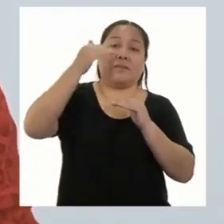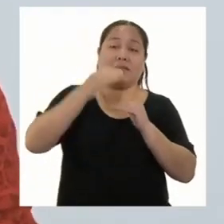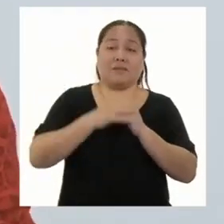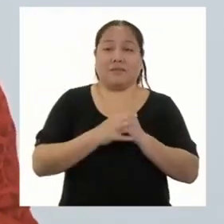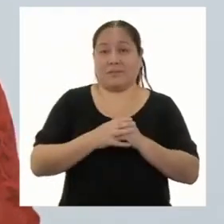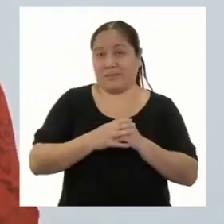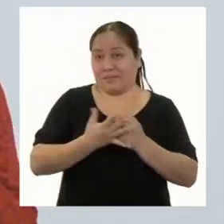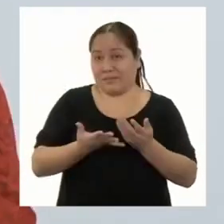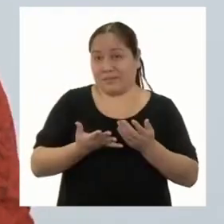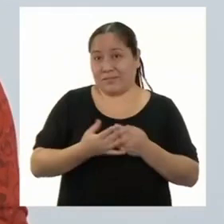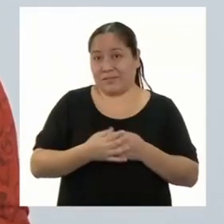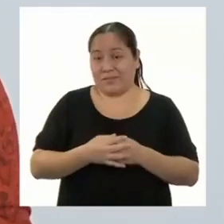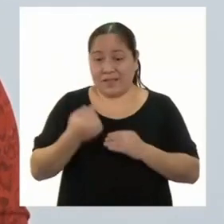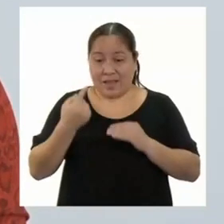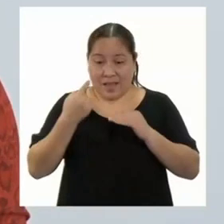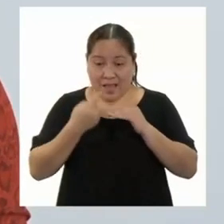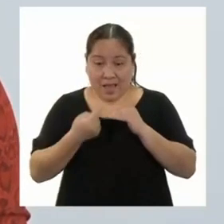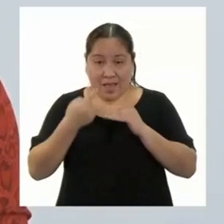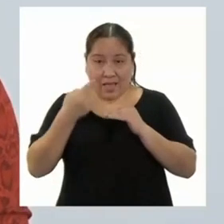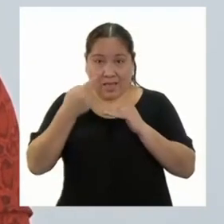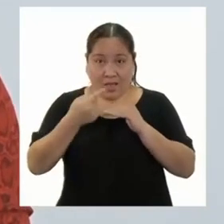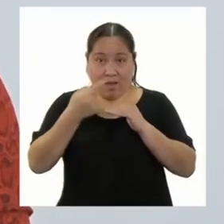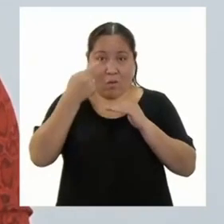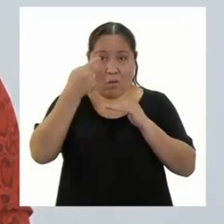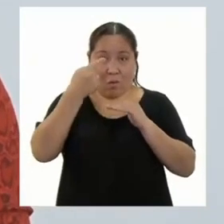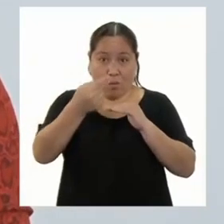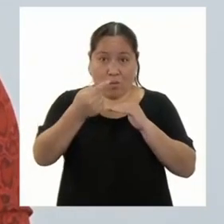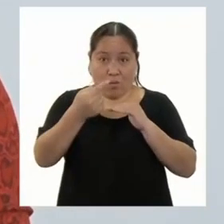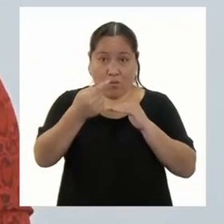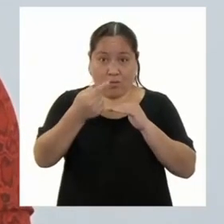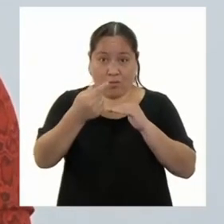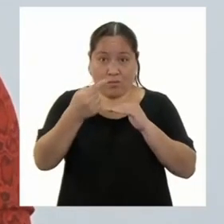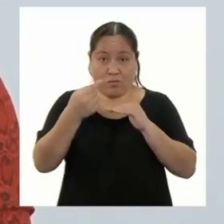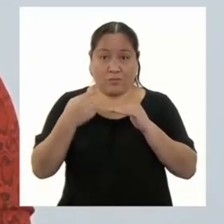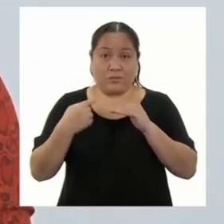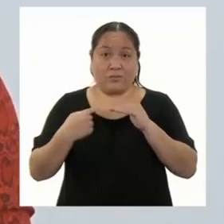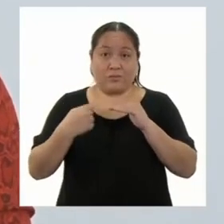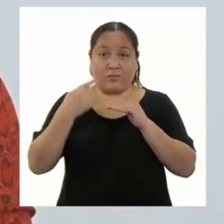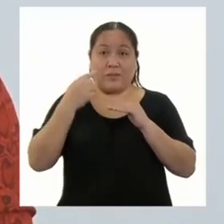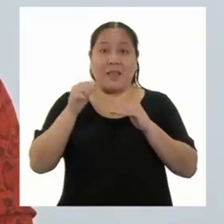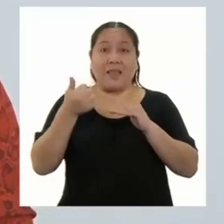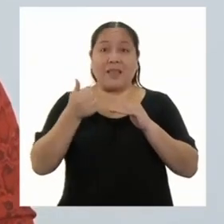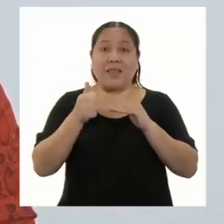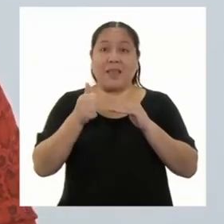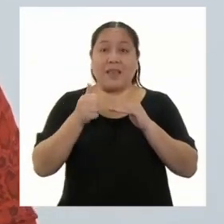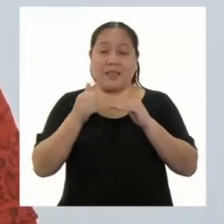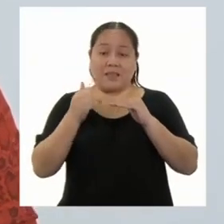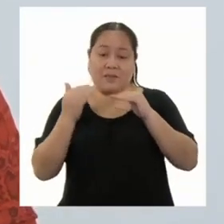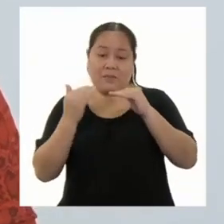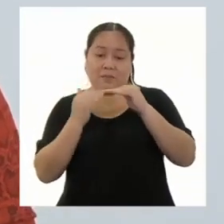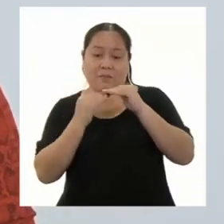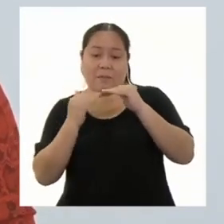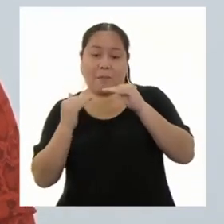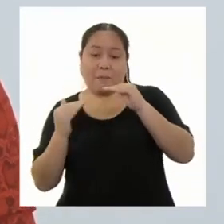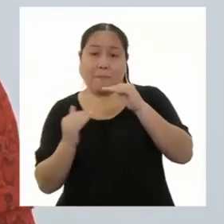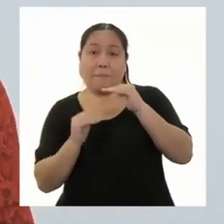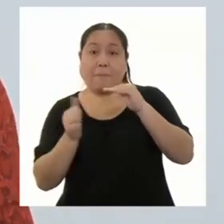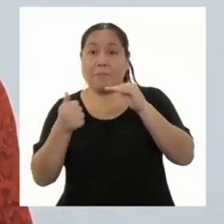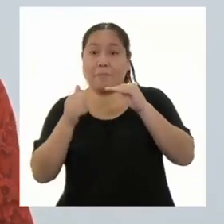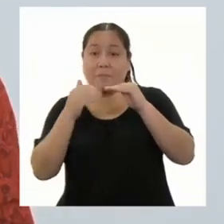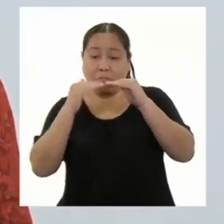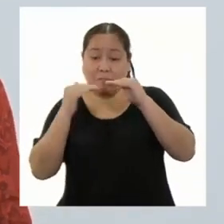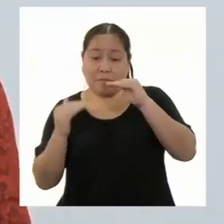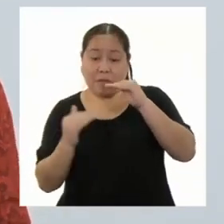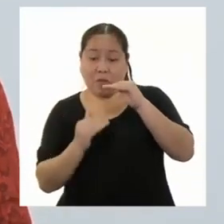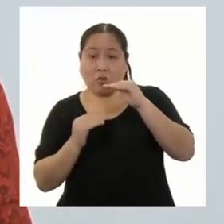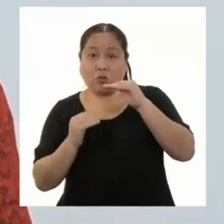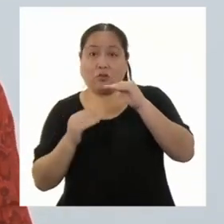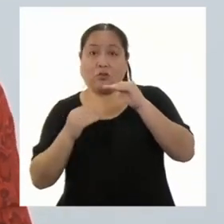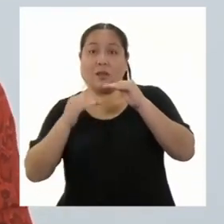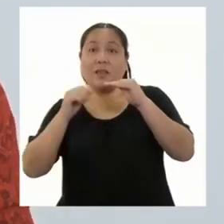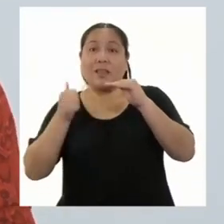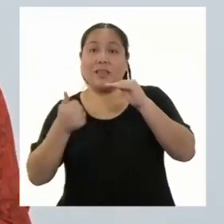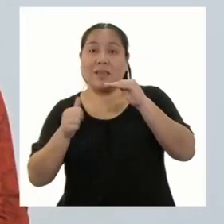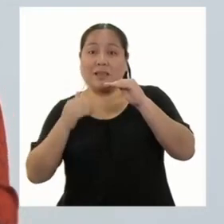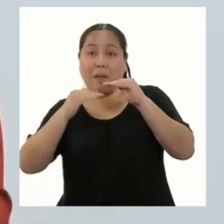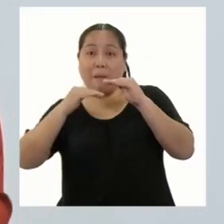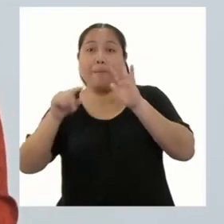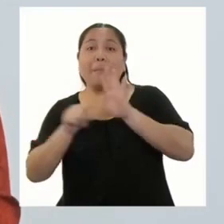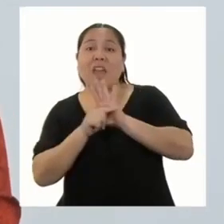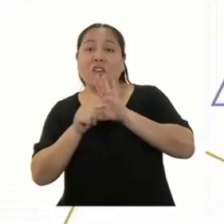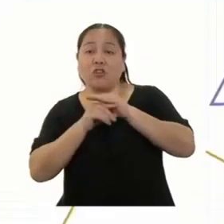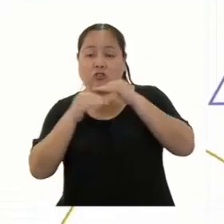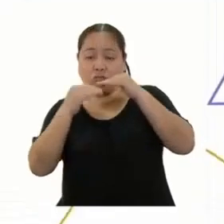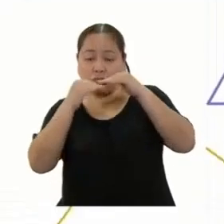manera, cada unidad de un orden es 10 veces menor que la del orden inmediato